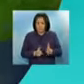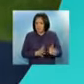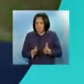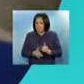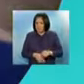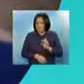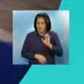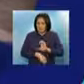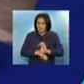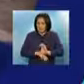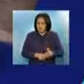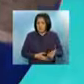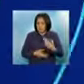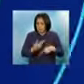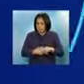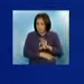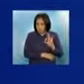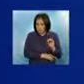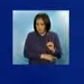regresamos en 90 fin de semana.